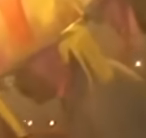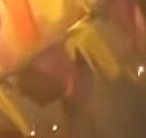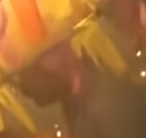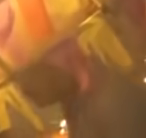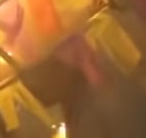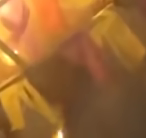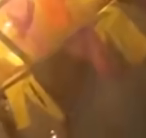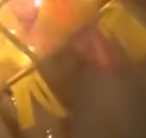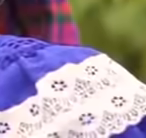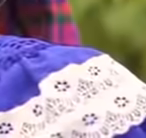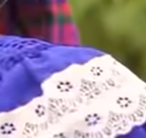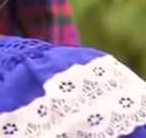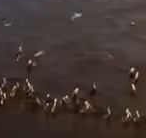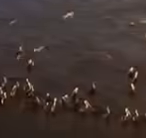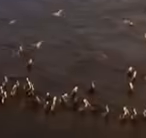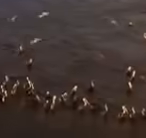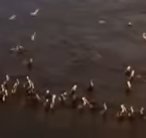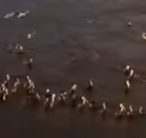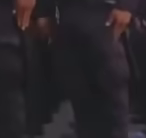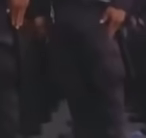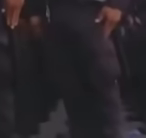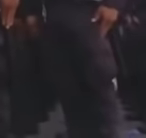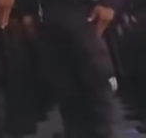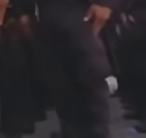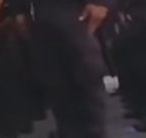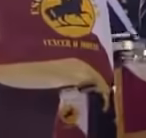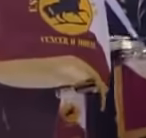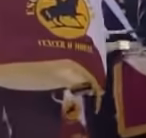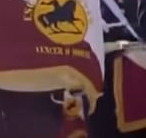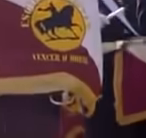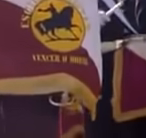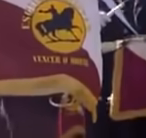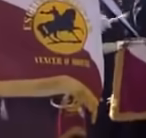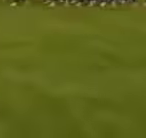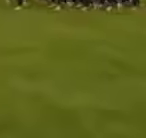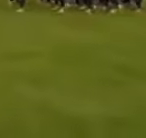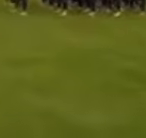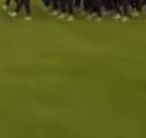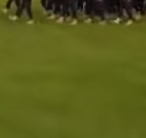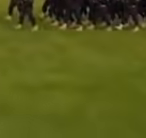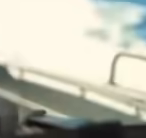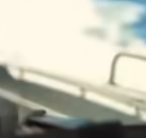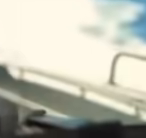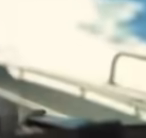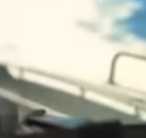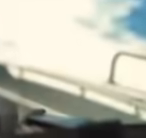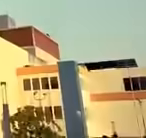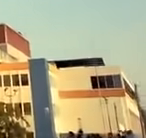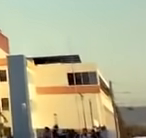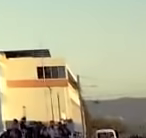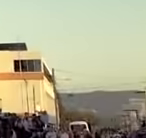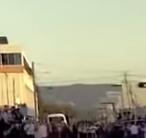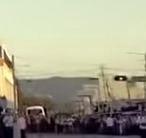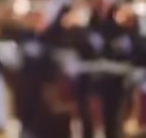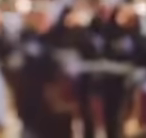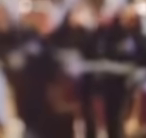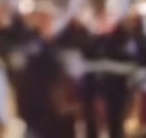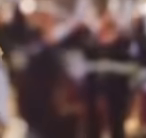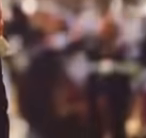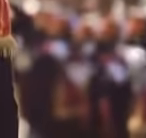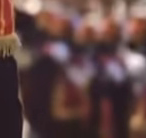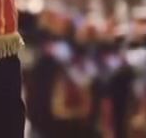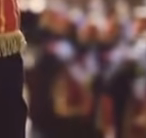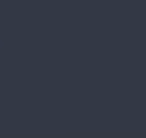y televisión. A continuación, Nación de Héroes, el desfile en honor a nuestra independencia